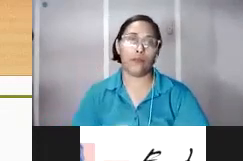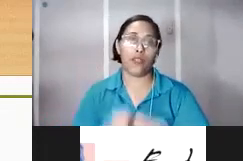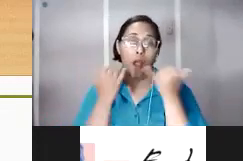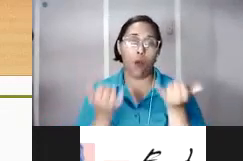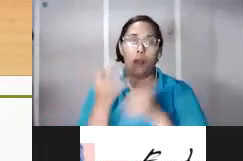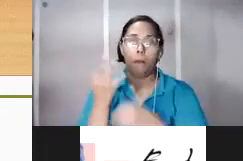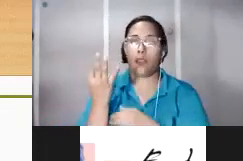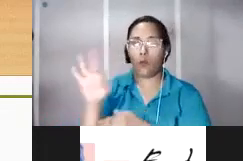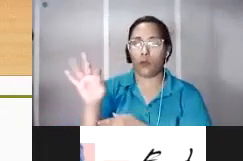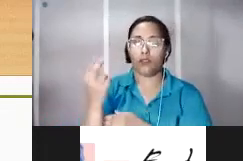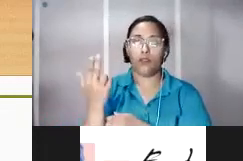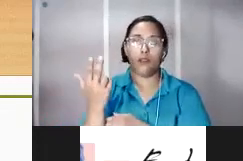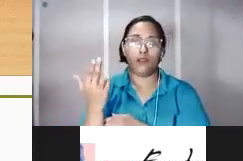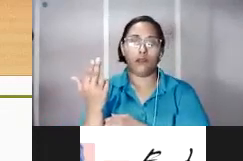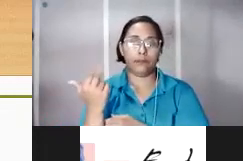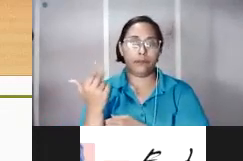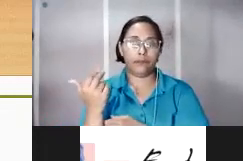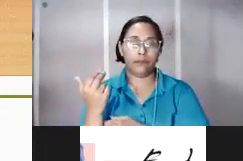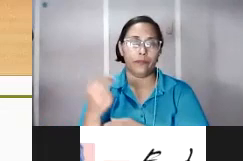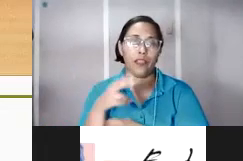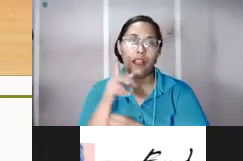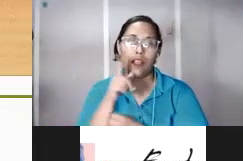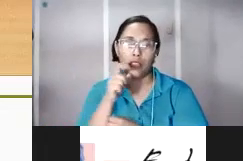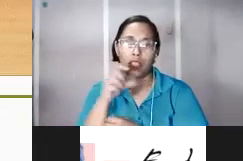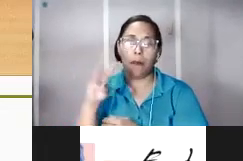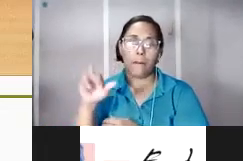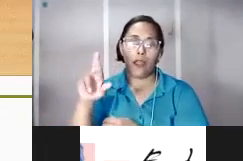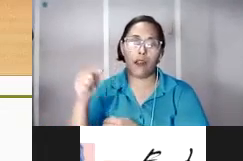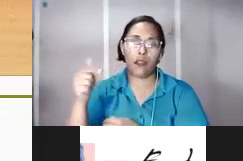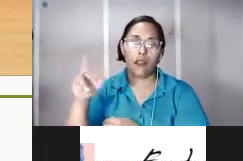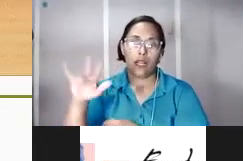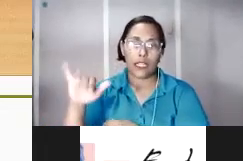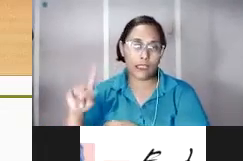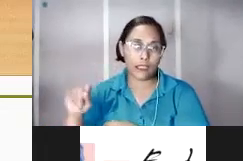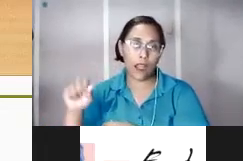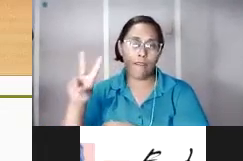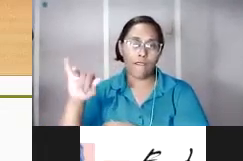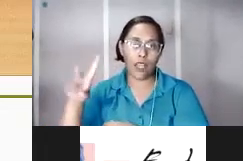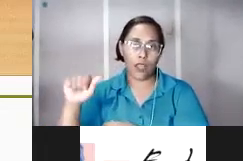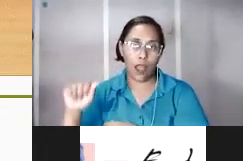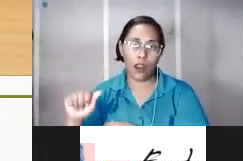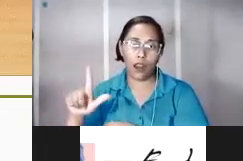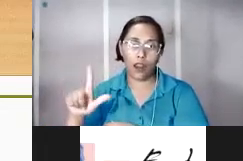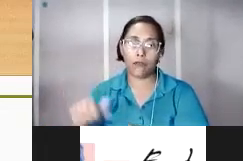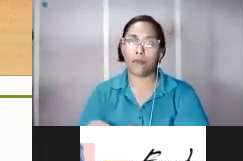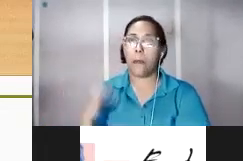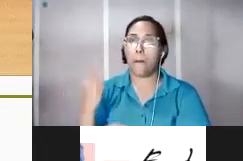1913 a Margarita Vidal, en el 1914